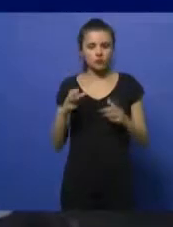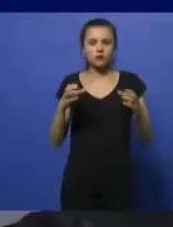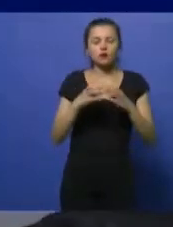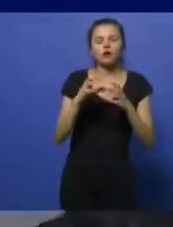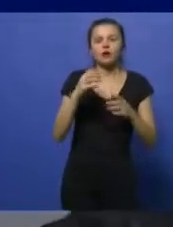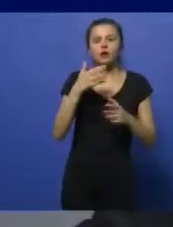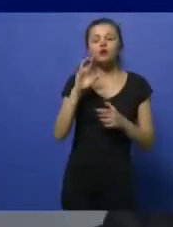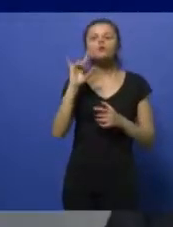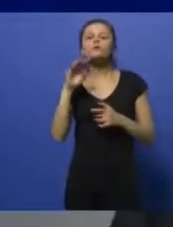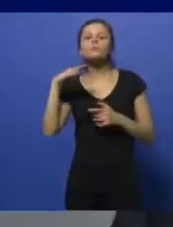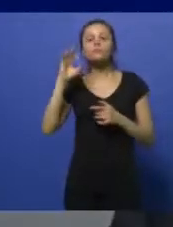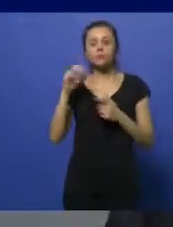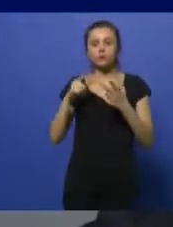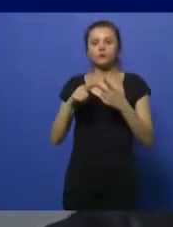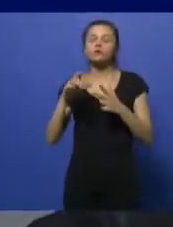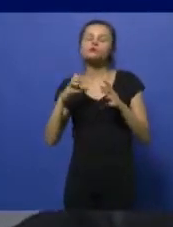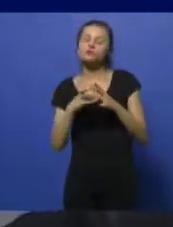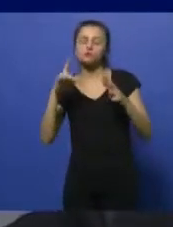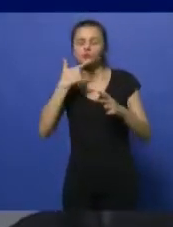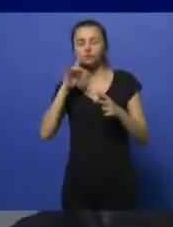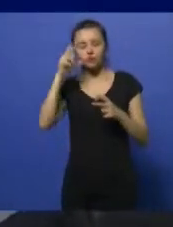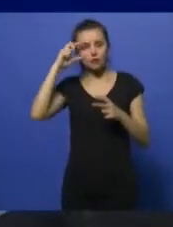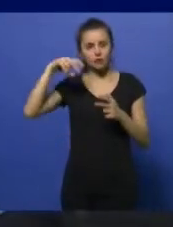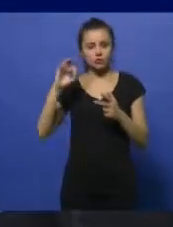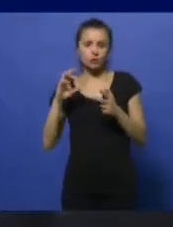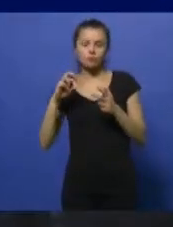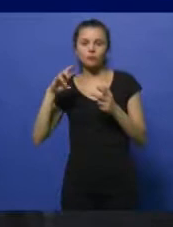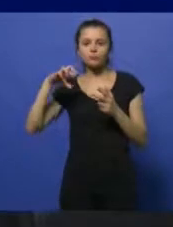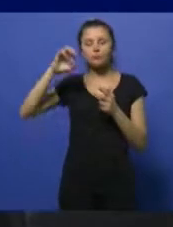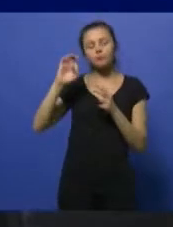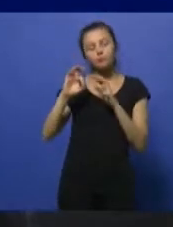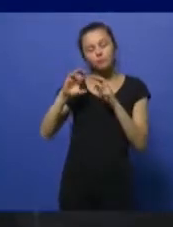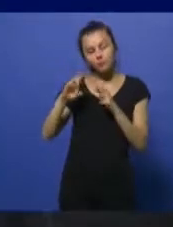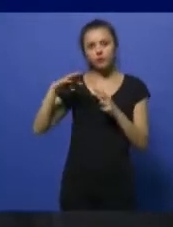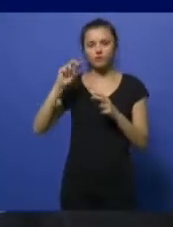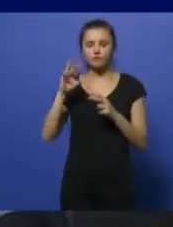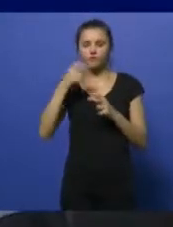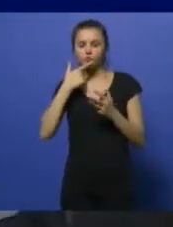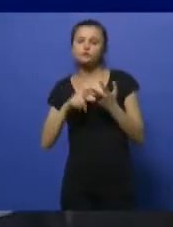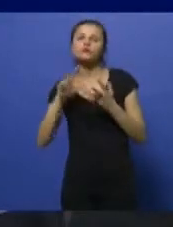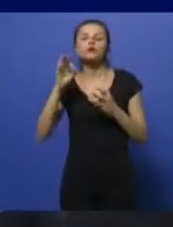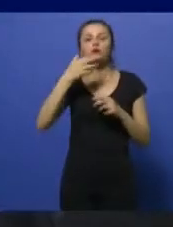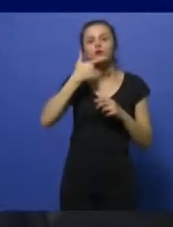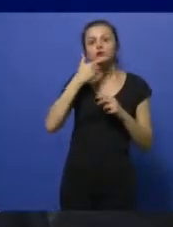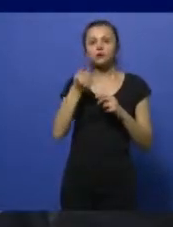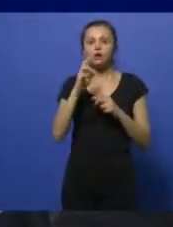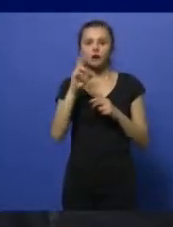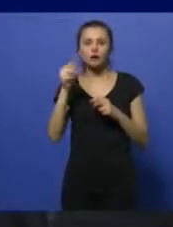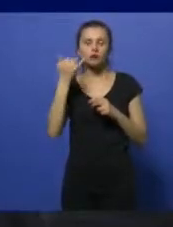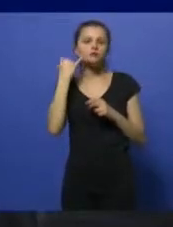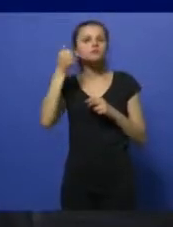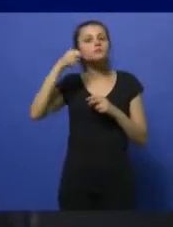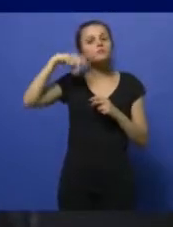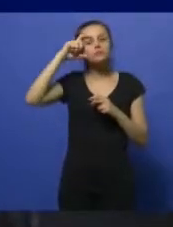Suena por Voz, los de Metrópolis, los Arayanes. Gracias a Dios se han solidarizado con